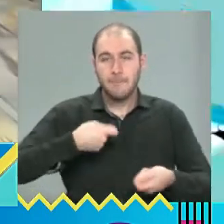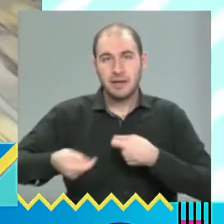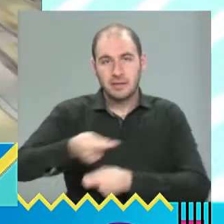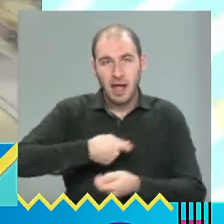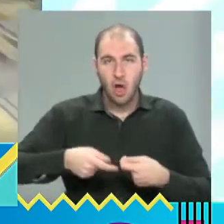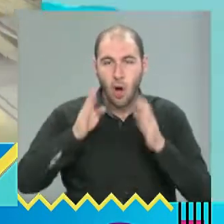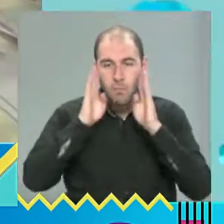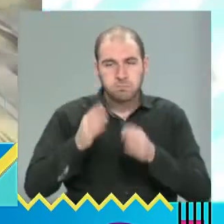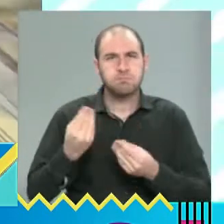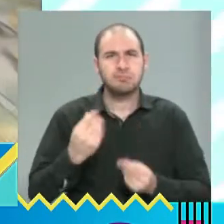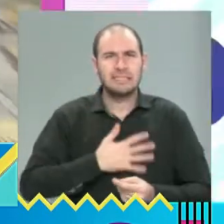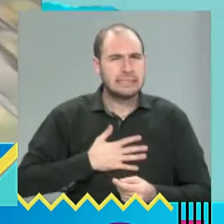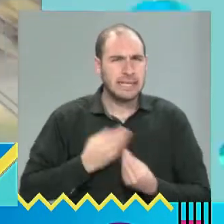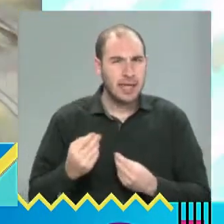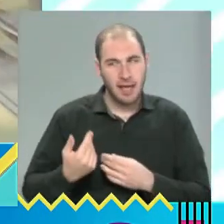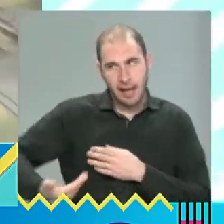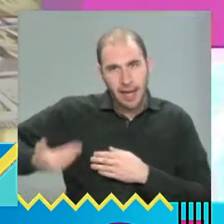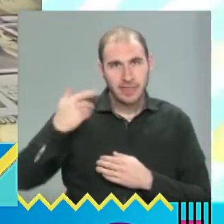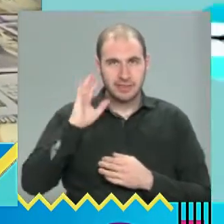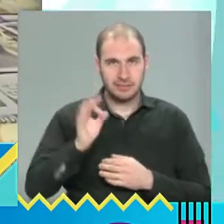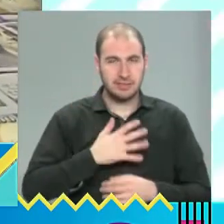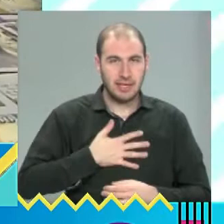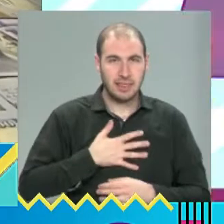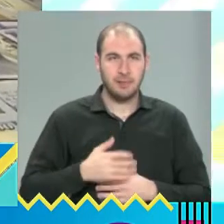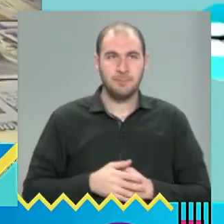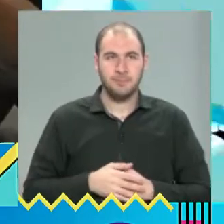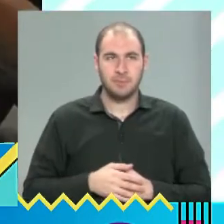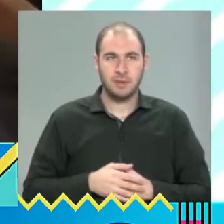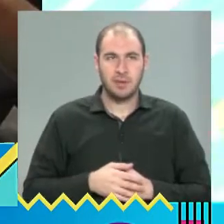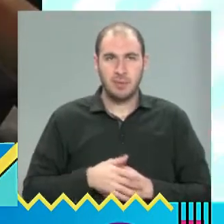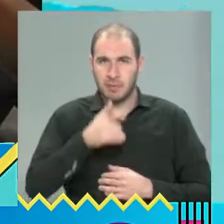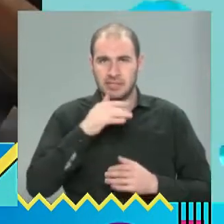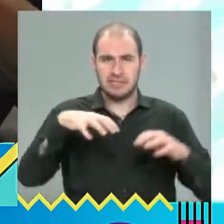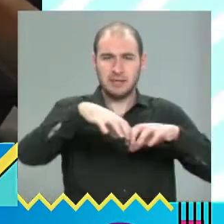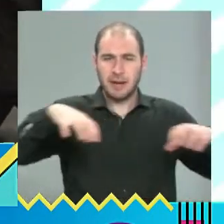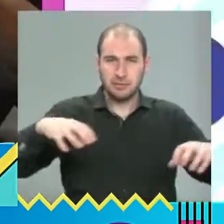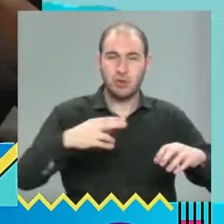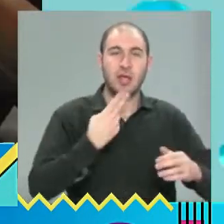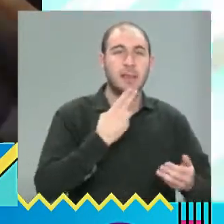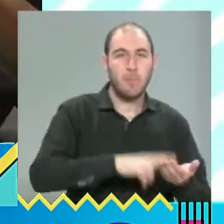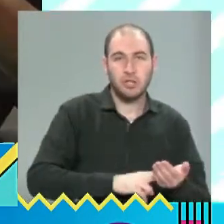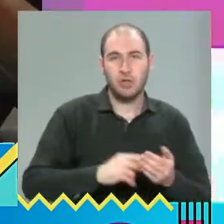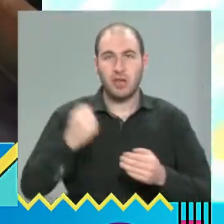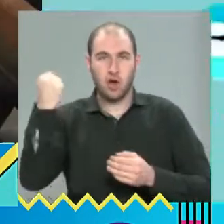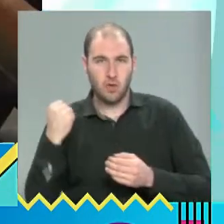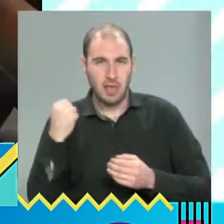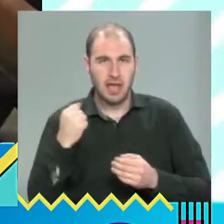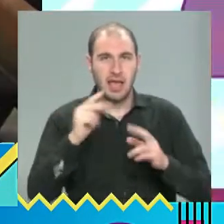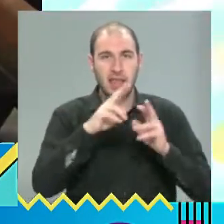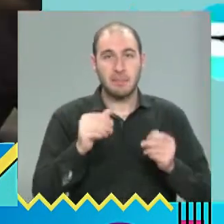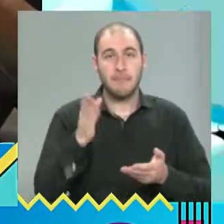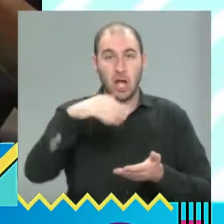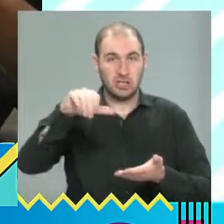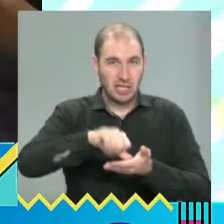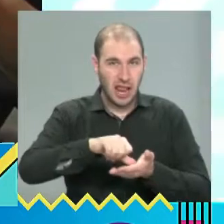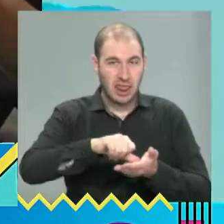perciben desde hace tiempo, perciben un desacople entre política monetaria y fiscal, es decir, entre lo que venía haciendo el central